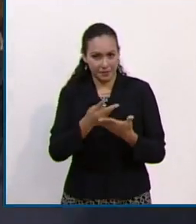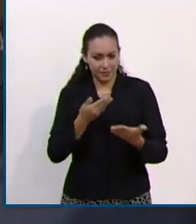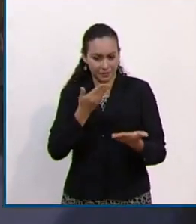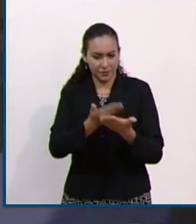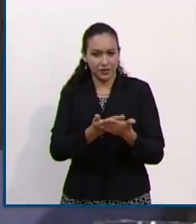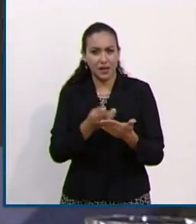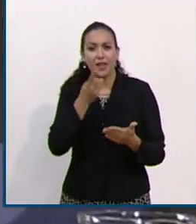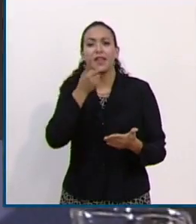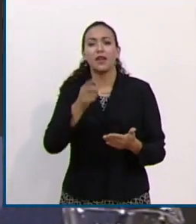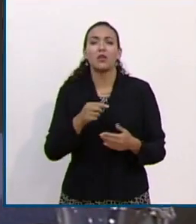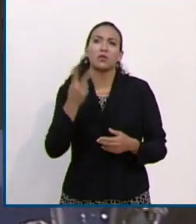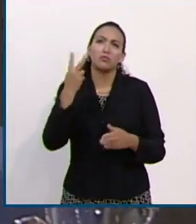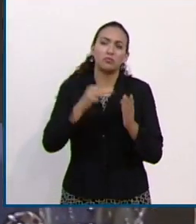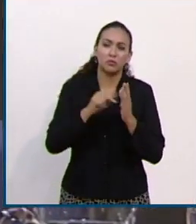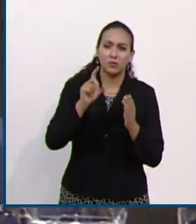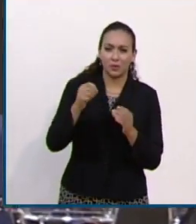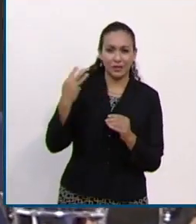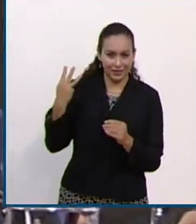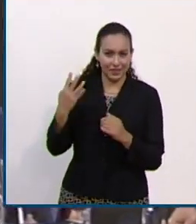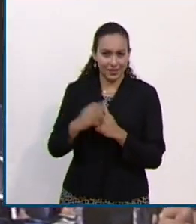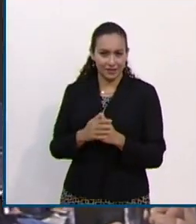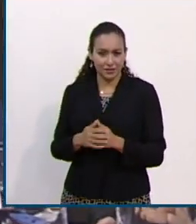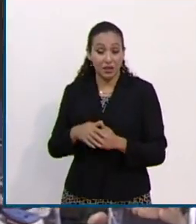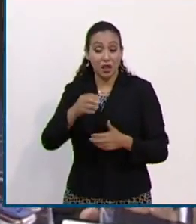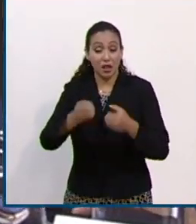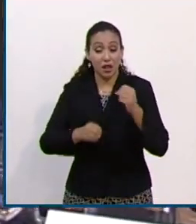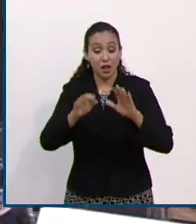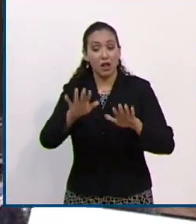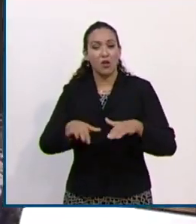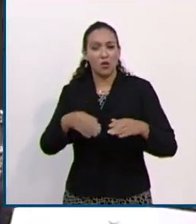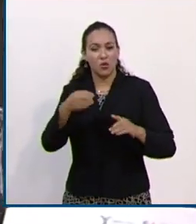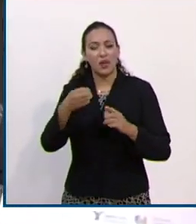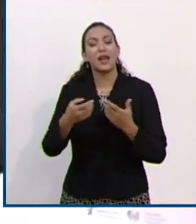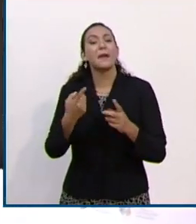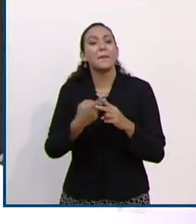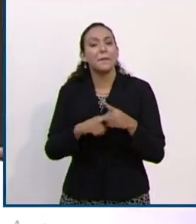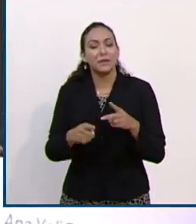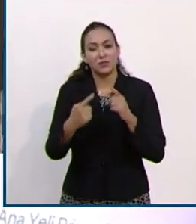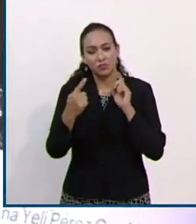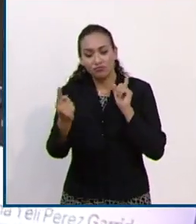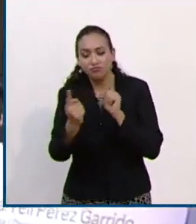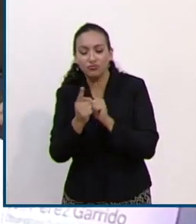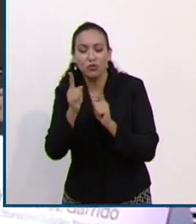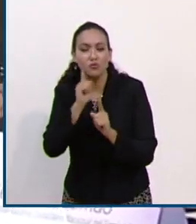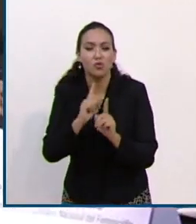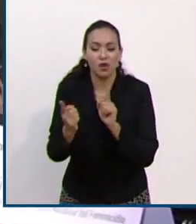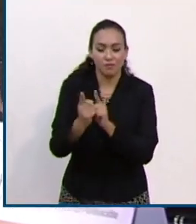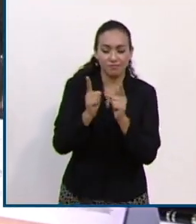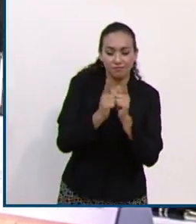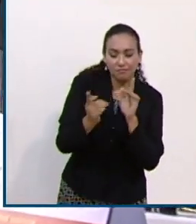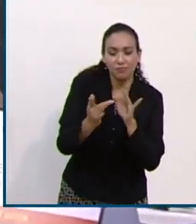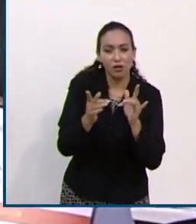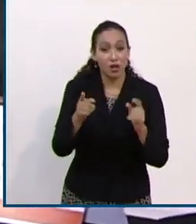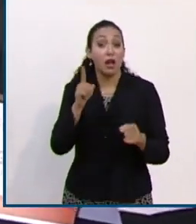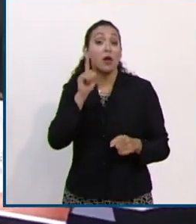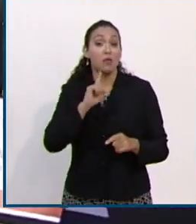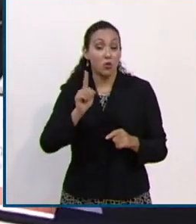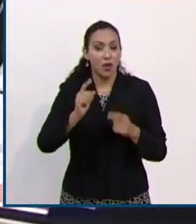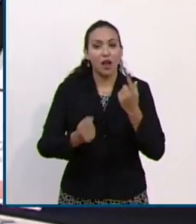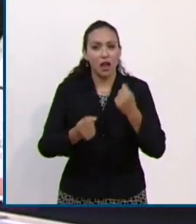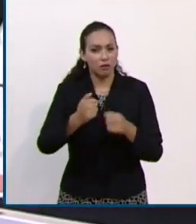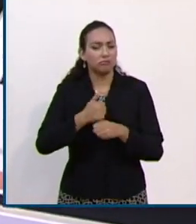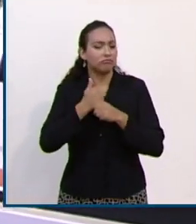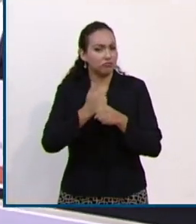destacó que desde 2023 la Corte inició jornadas de escucha y diálogo con mujeres víctimas de violaciones graves de derechos